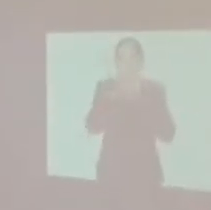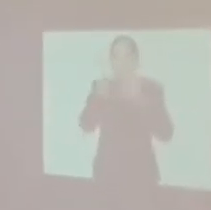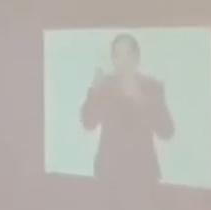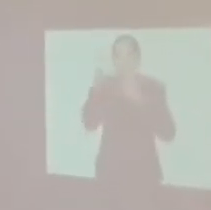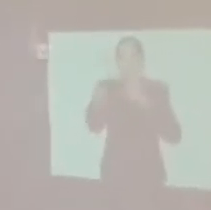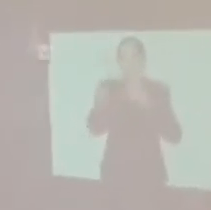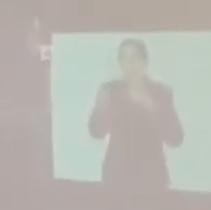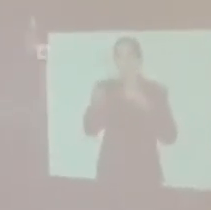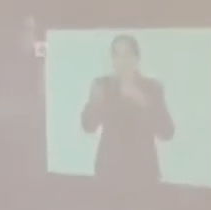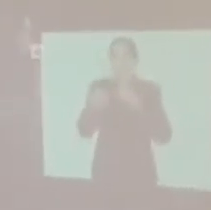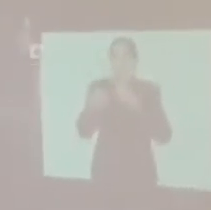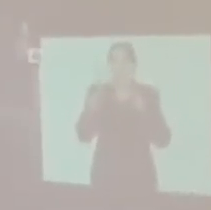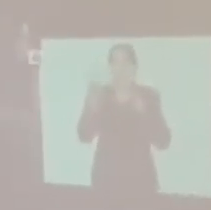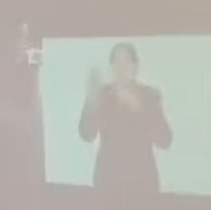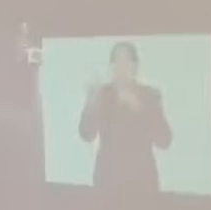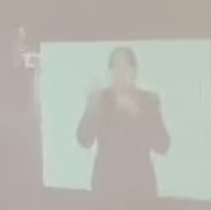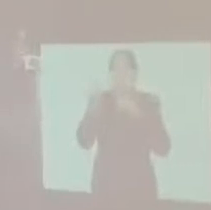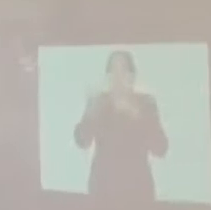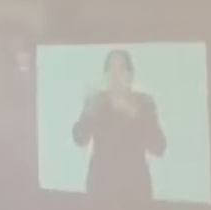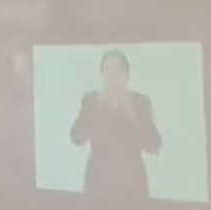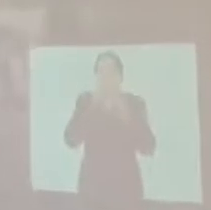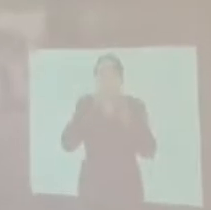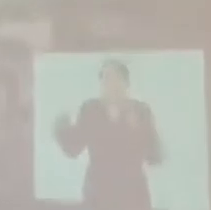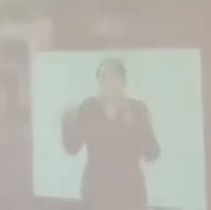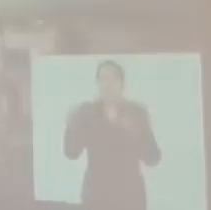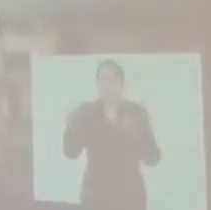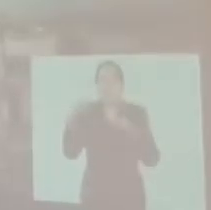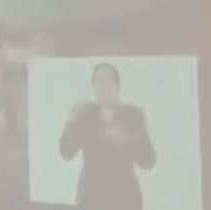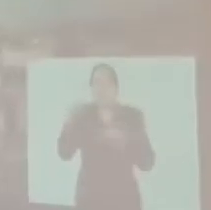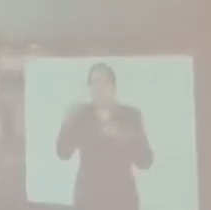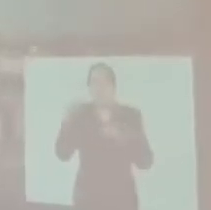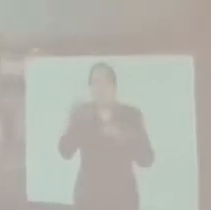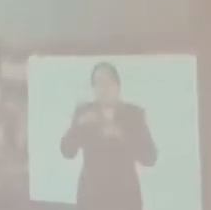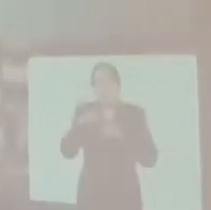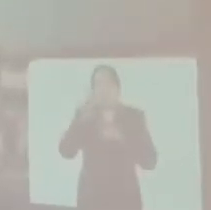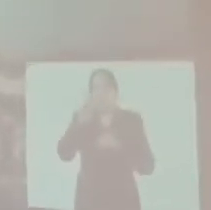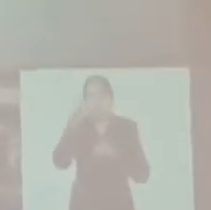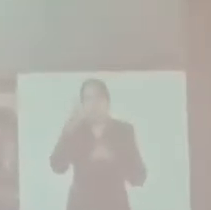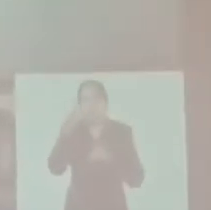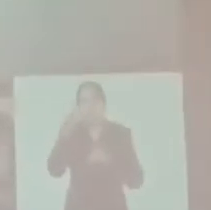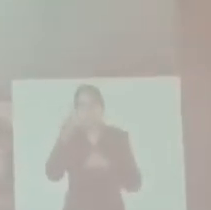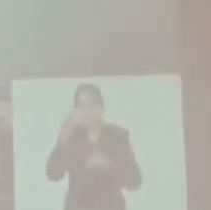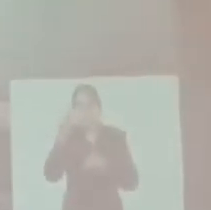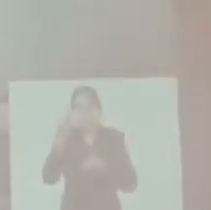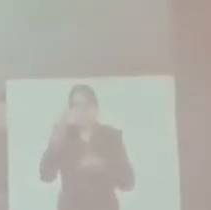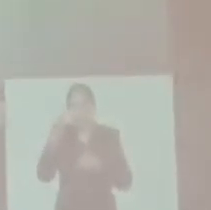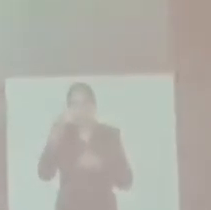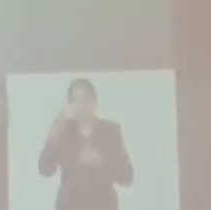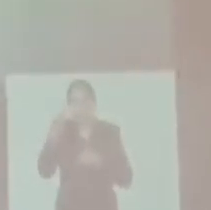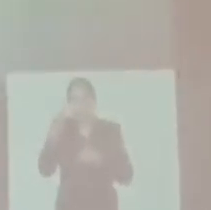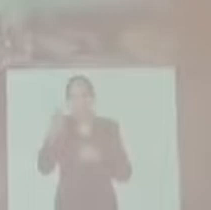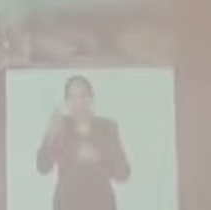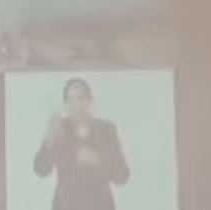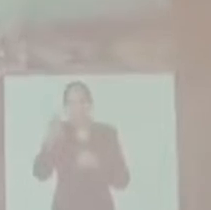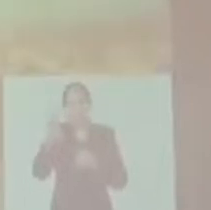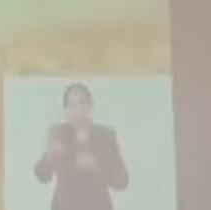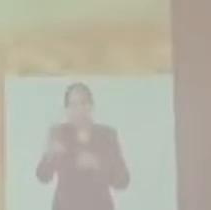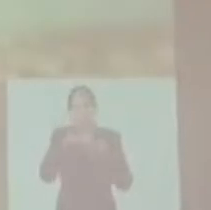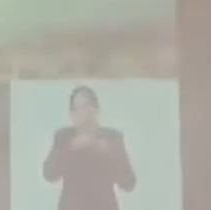9.2 kilómetros va de Cuautepec a Indios Verdes, en la alcaldía Gustavo Madero. Y la línea